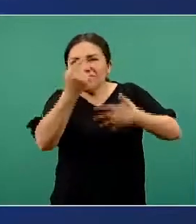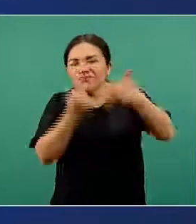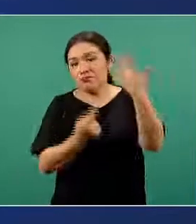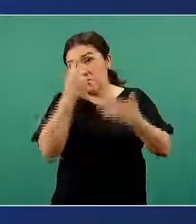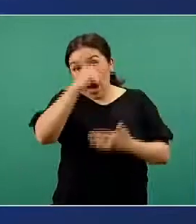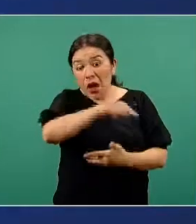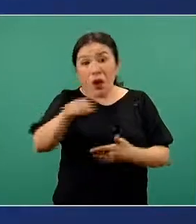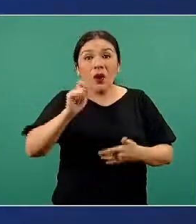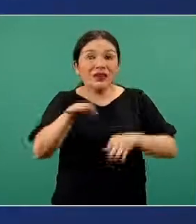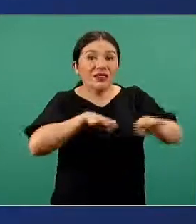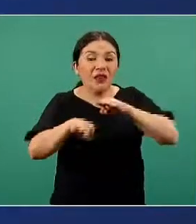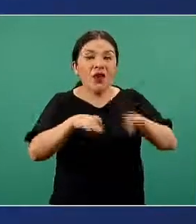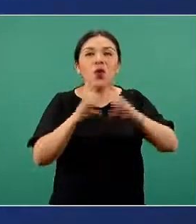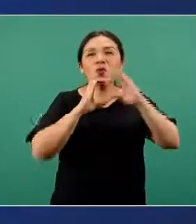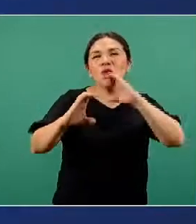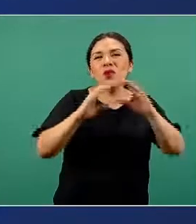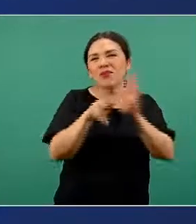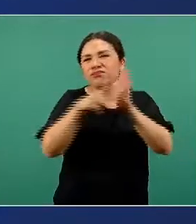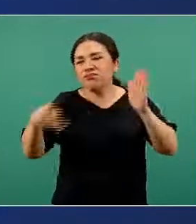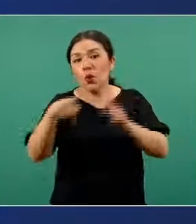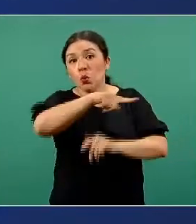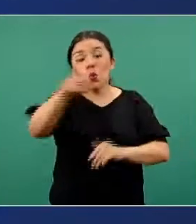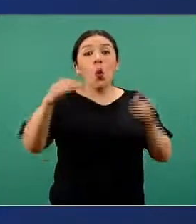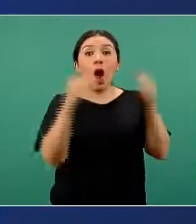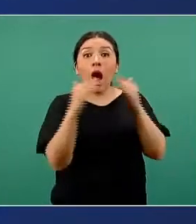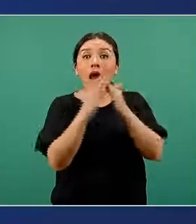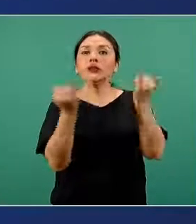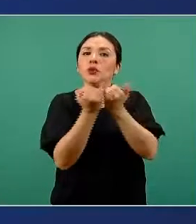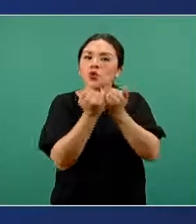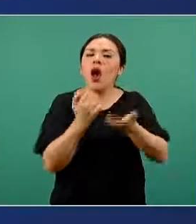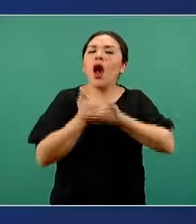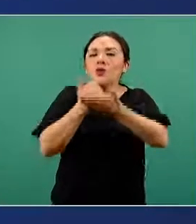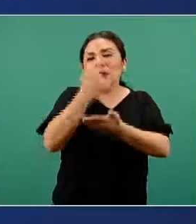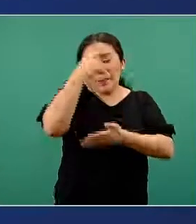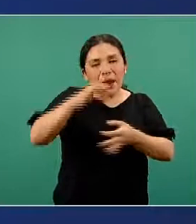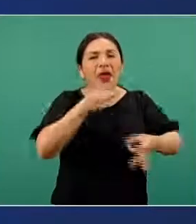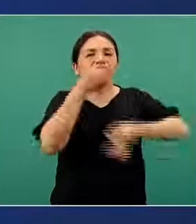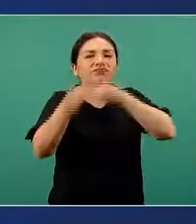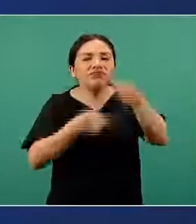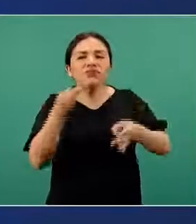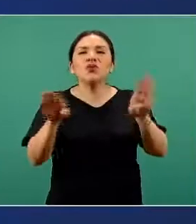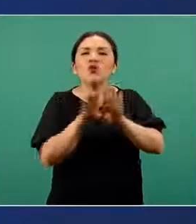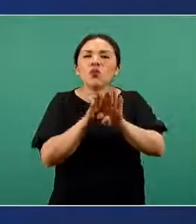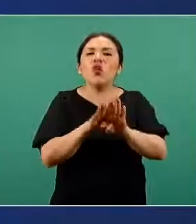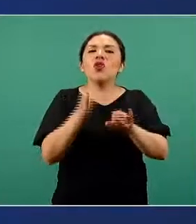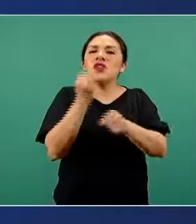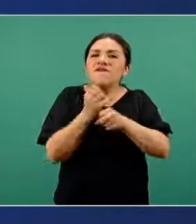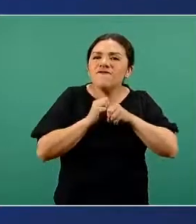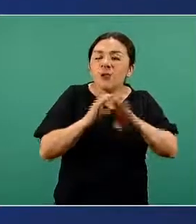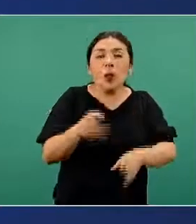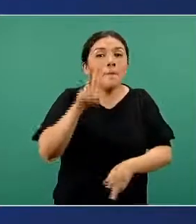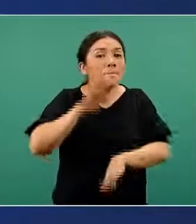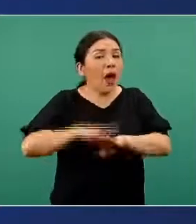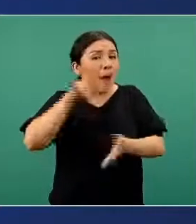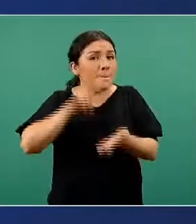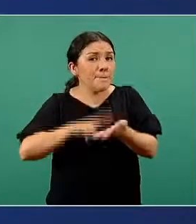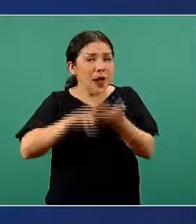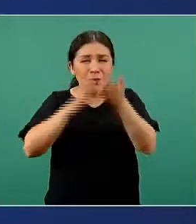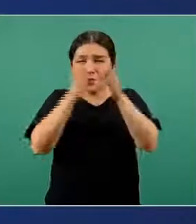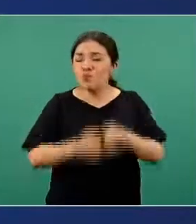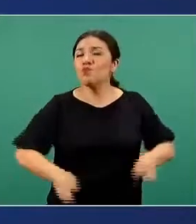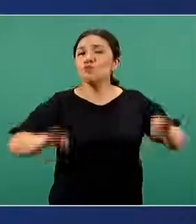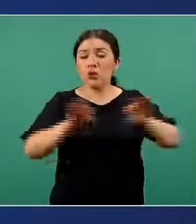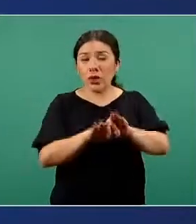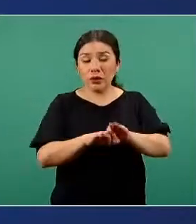medios de comunicación. Ustedes en casa por ayudarnos a transmitir también estas ligas de información que son extraordinariamente